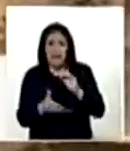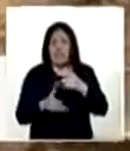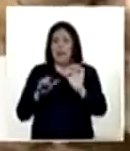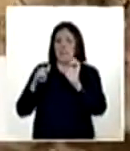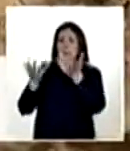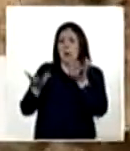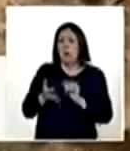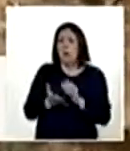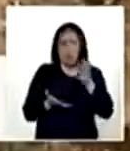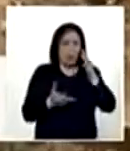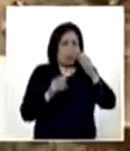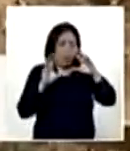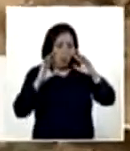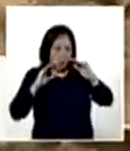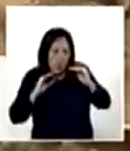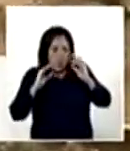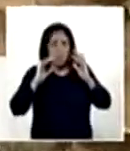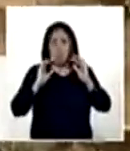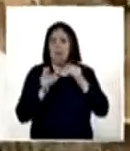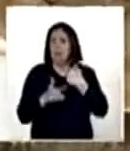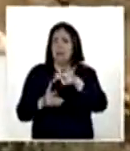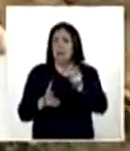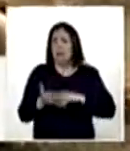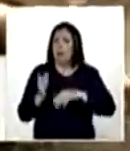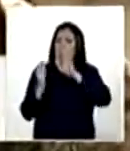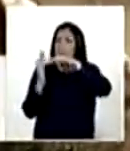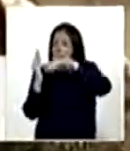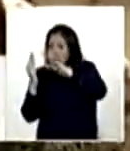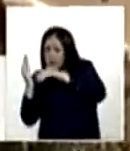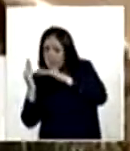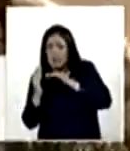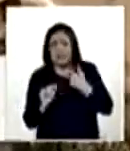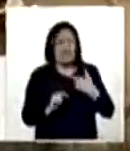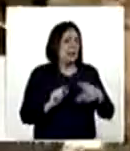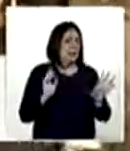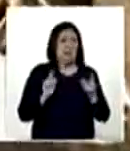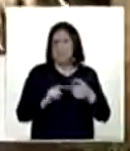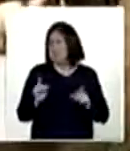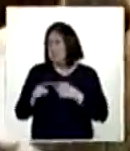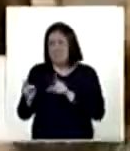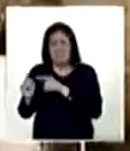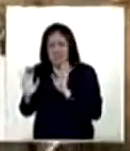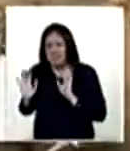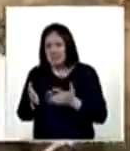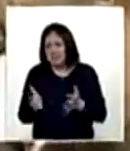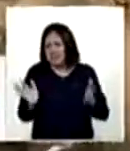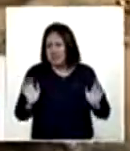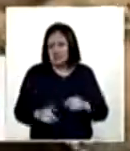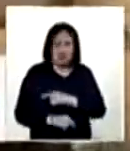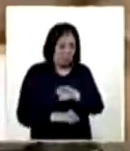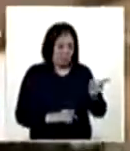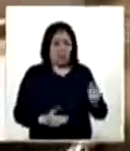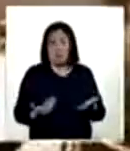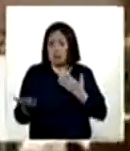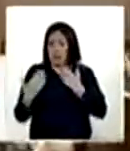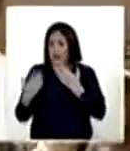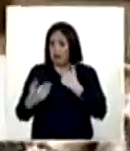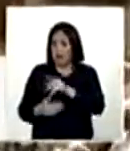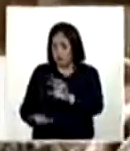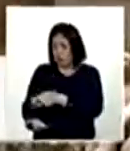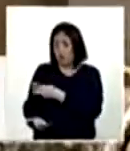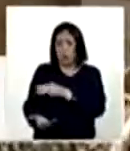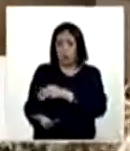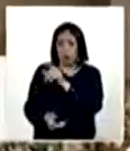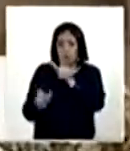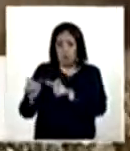está cediendo, o en todo caso también que los pinten. Hay, digamos, opciones para todos en realidad. Y ahora vamos a conversar acá con los músicos, ellos